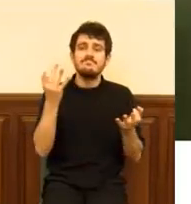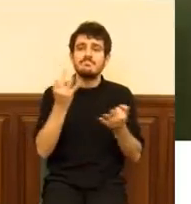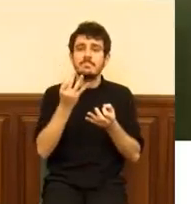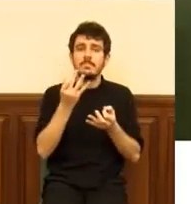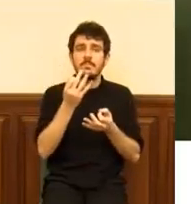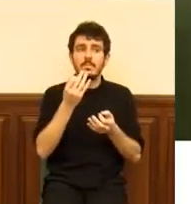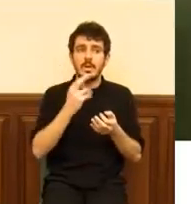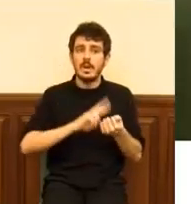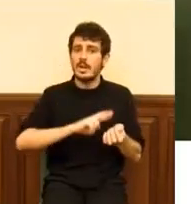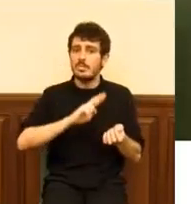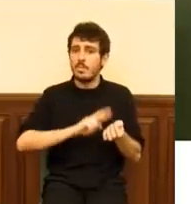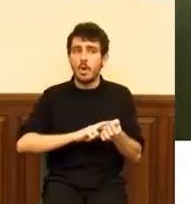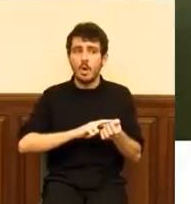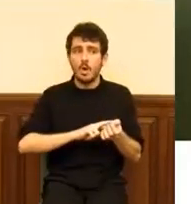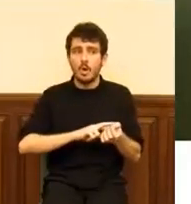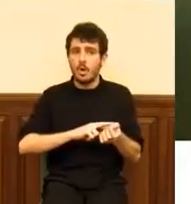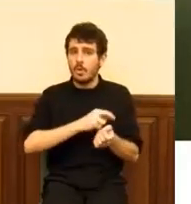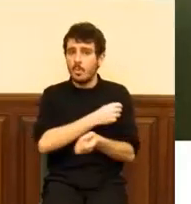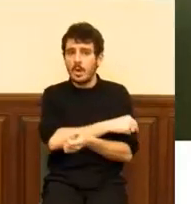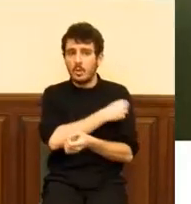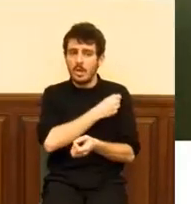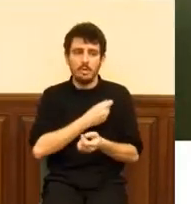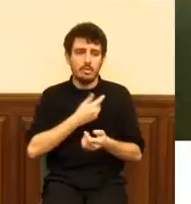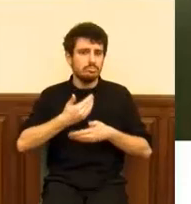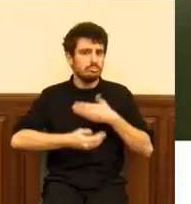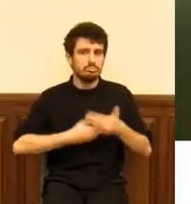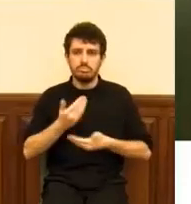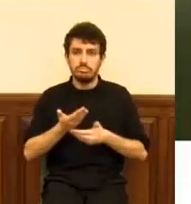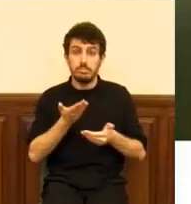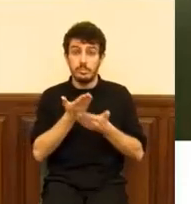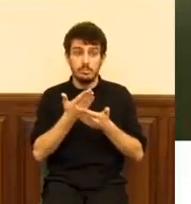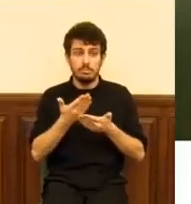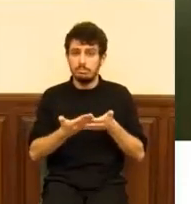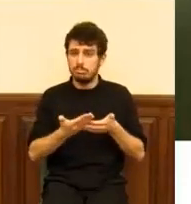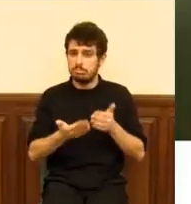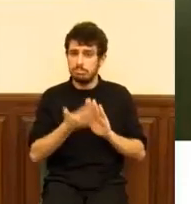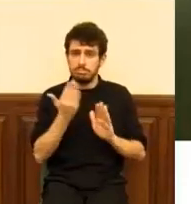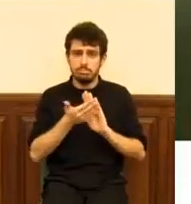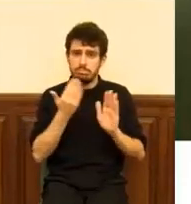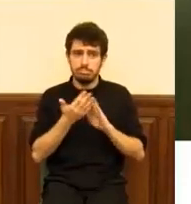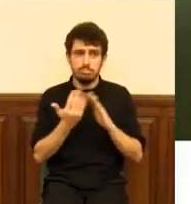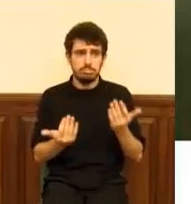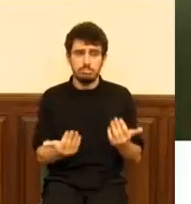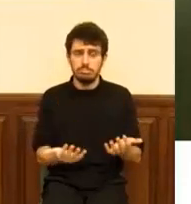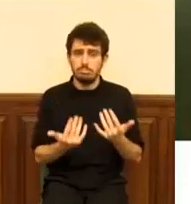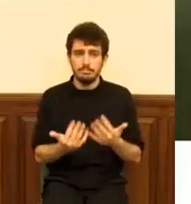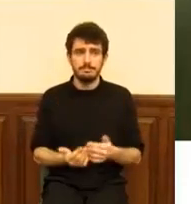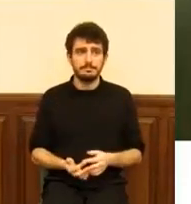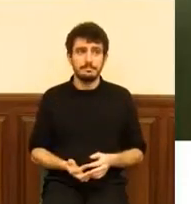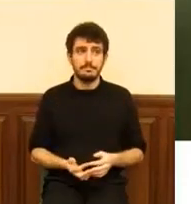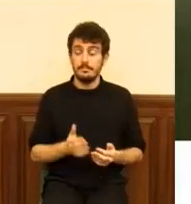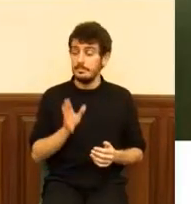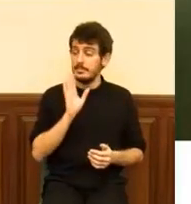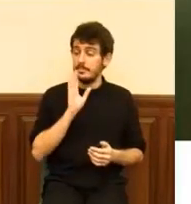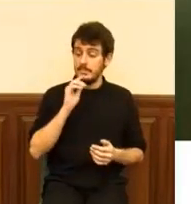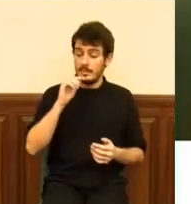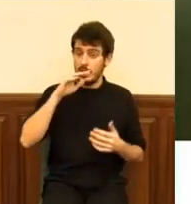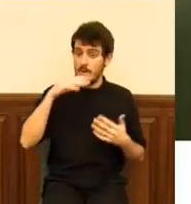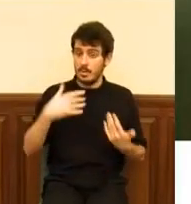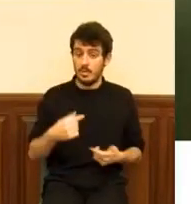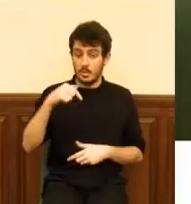acelerar el ritmo de la vacunación, que bueno, que ya he comentado antes, que a día de hoy está